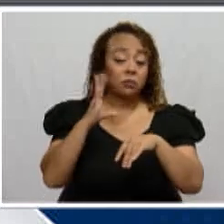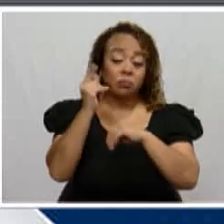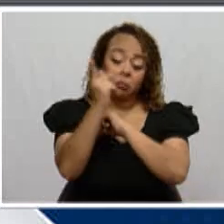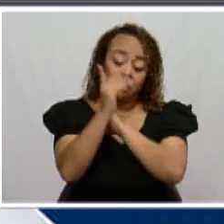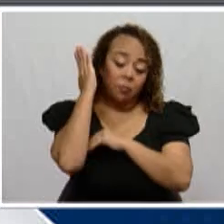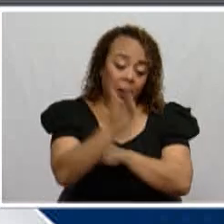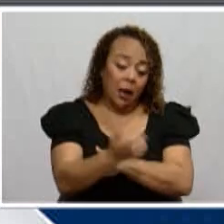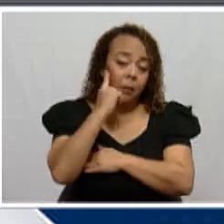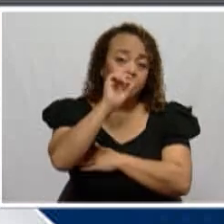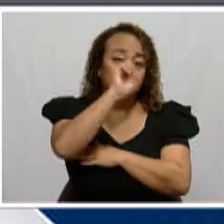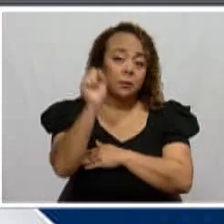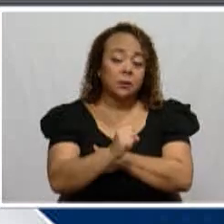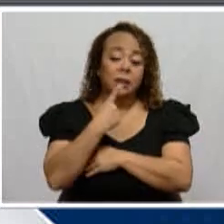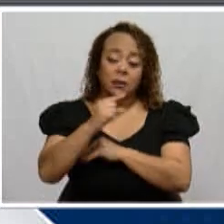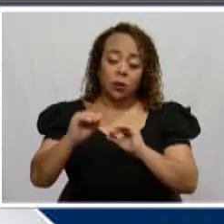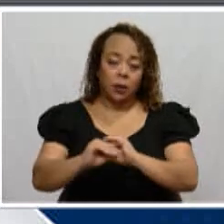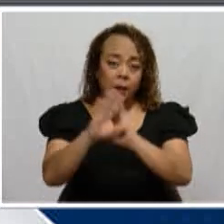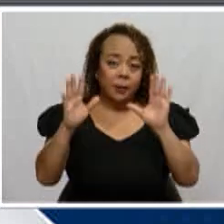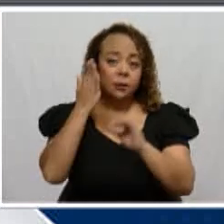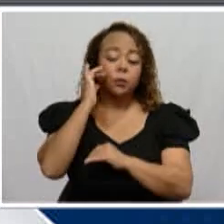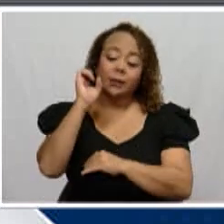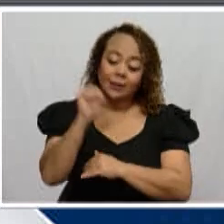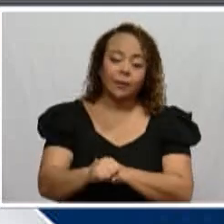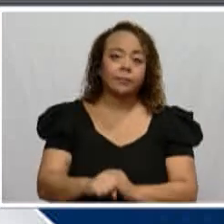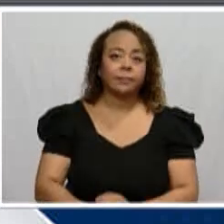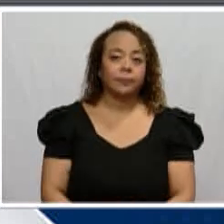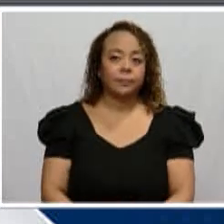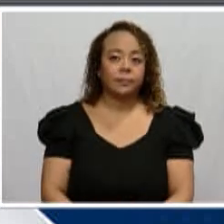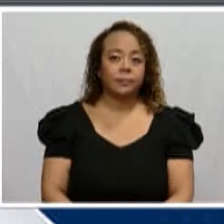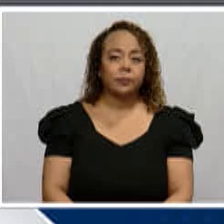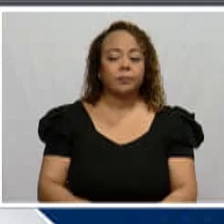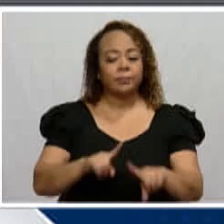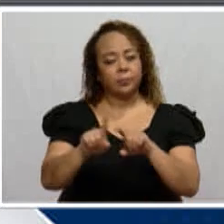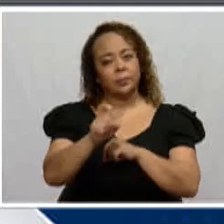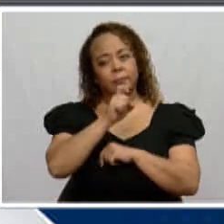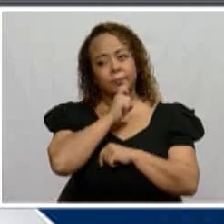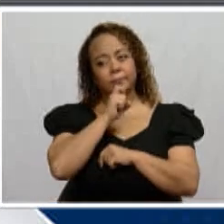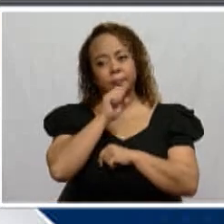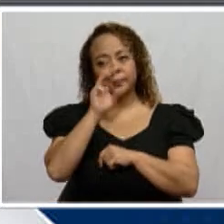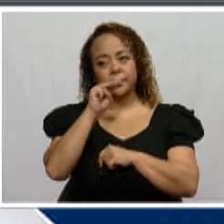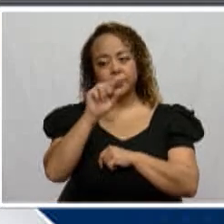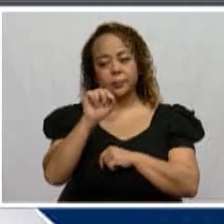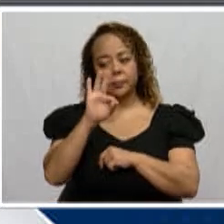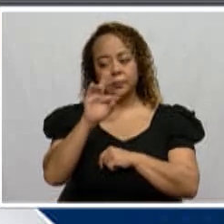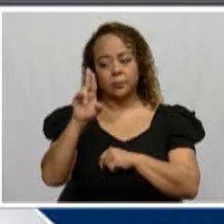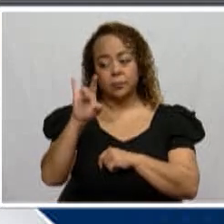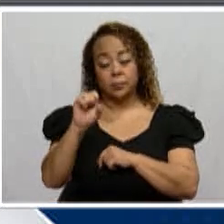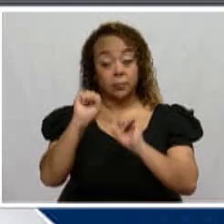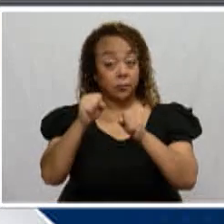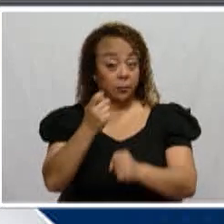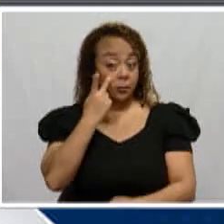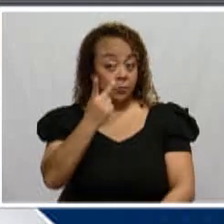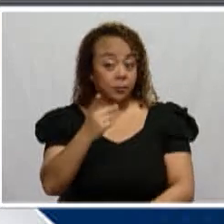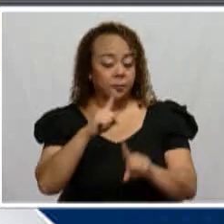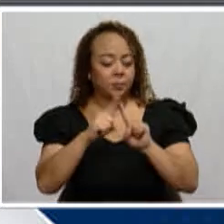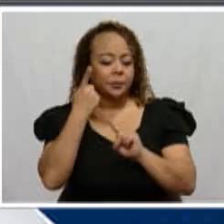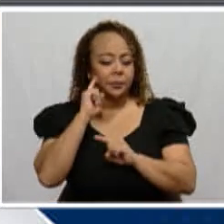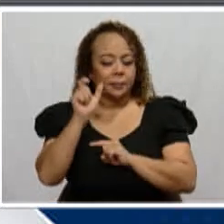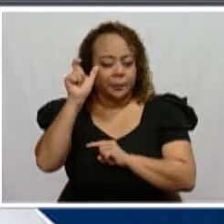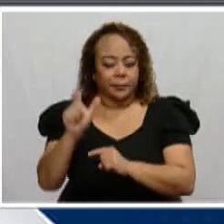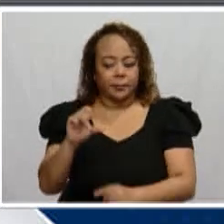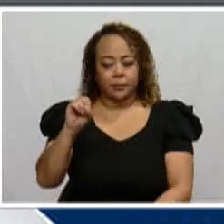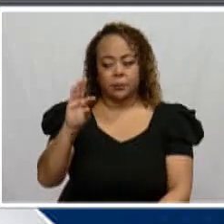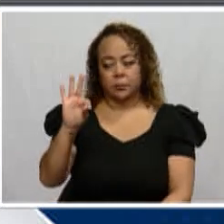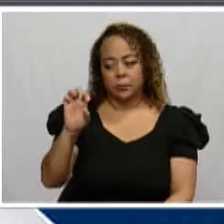era penal para Saprissa para decirlo claramente porque sí Pero era muy difícil fácil que matula pudiera observar verdad y yo creo que hasta para el mismo Octavio